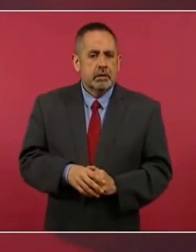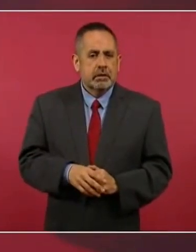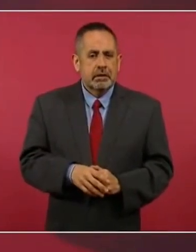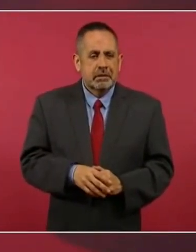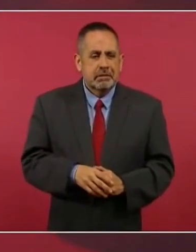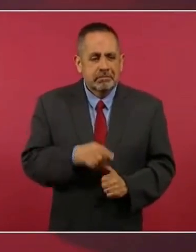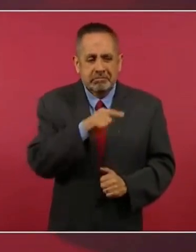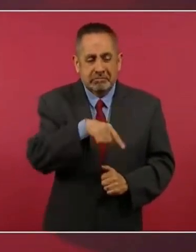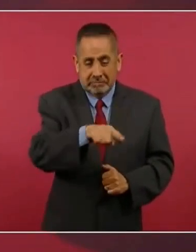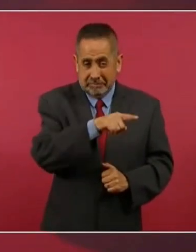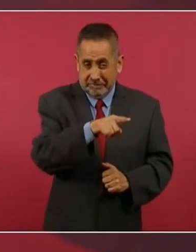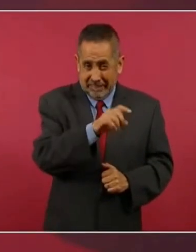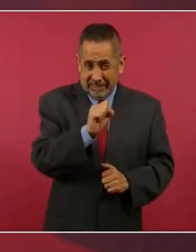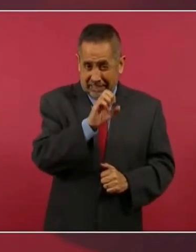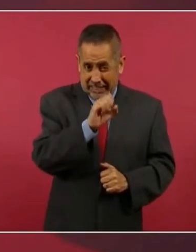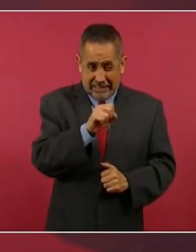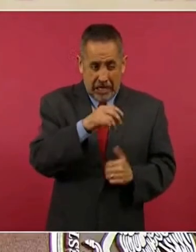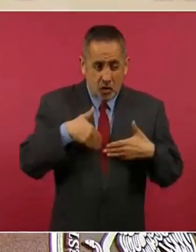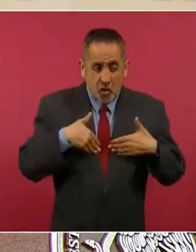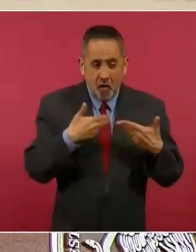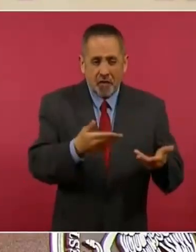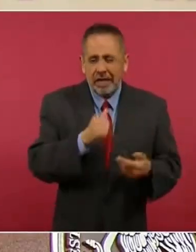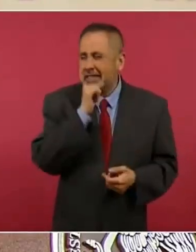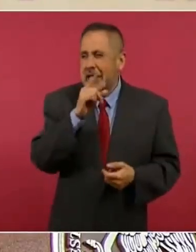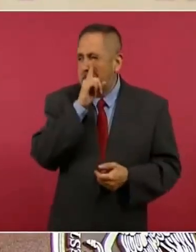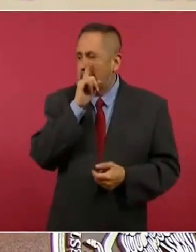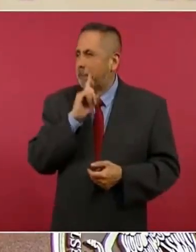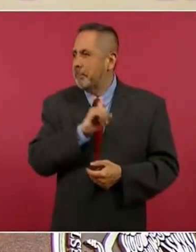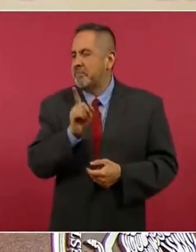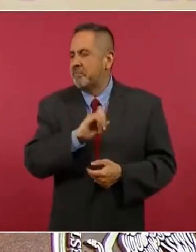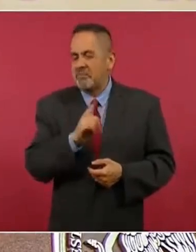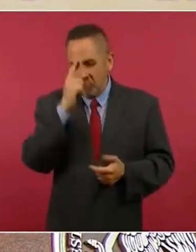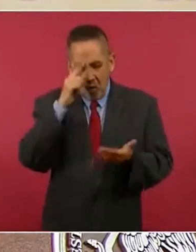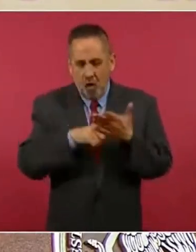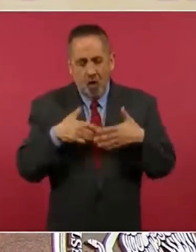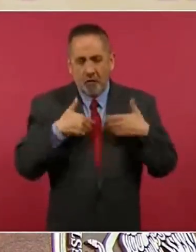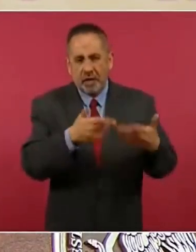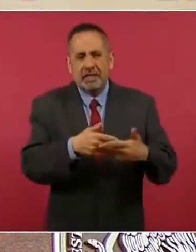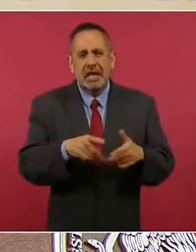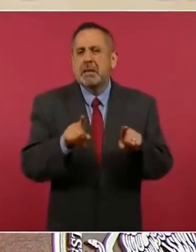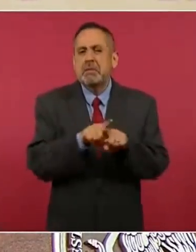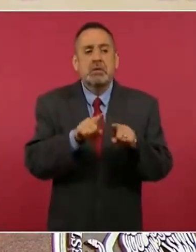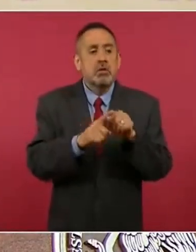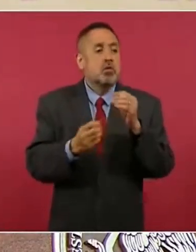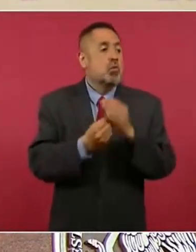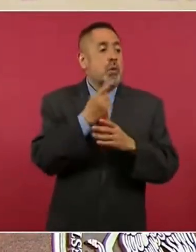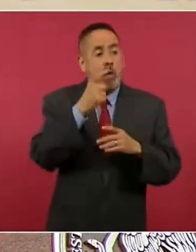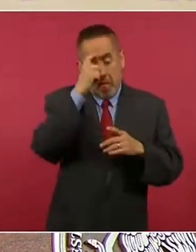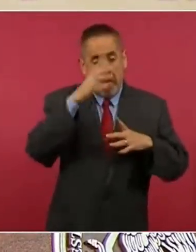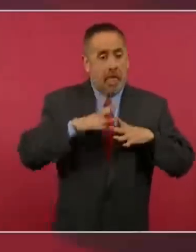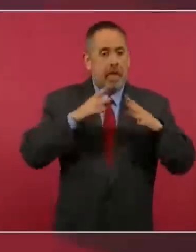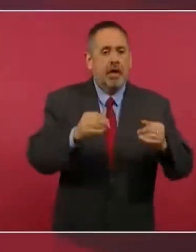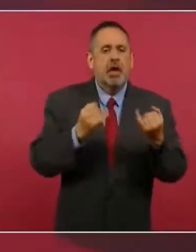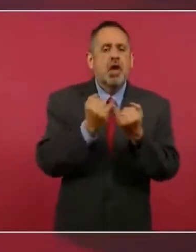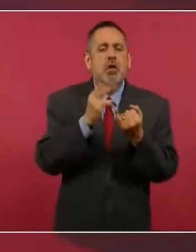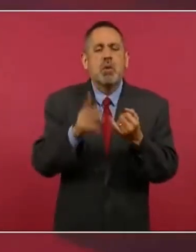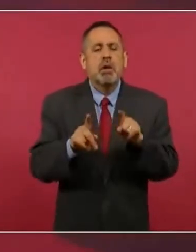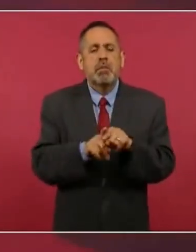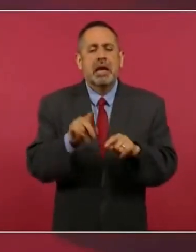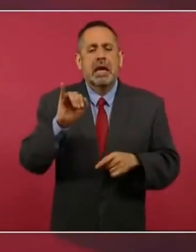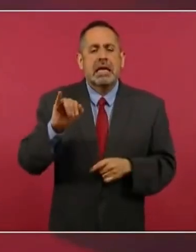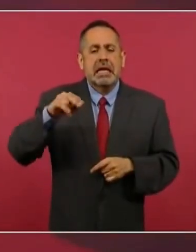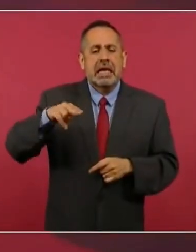desconfianza a estos organismos, porque se crearon, es como el Instituto para la Transparencia. ¿Para qué se